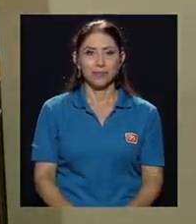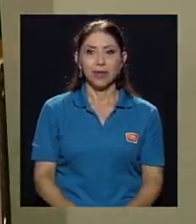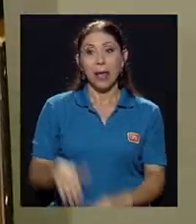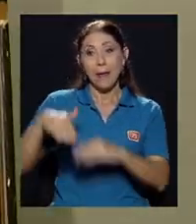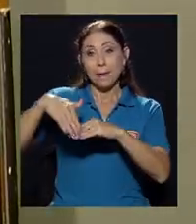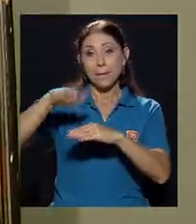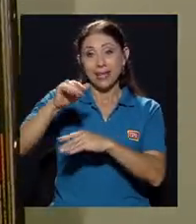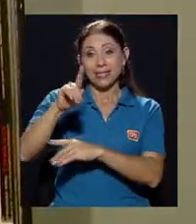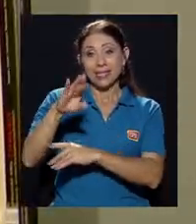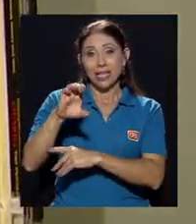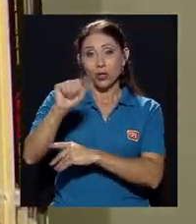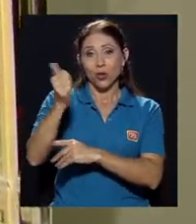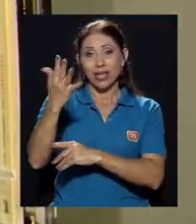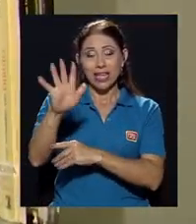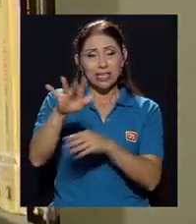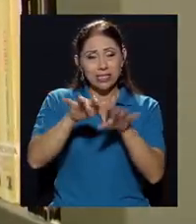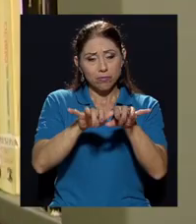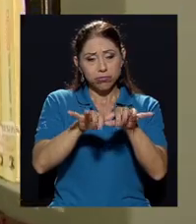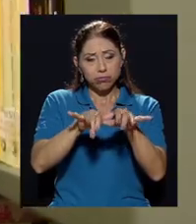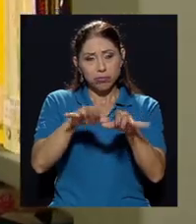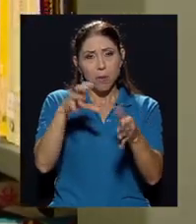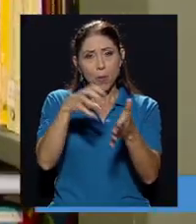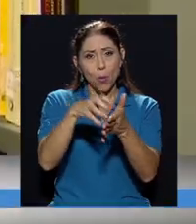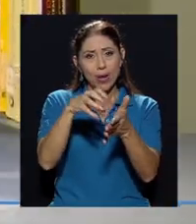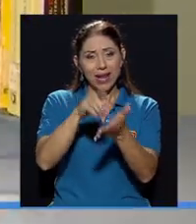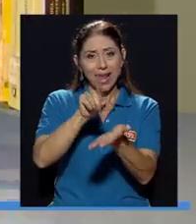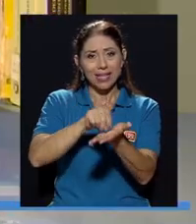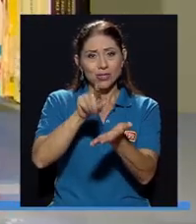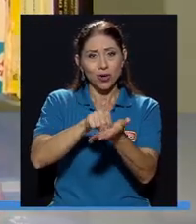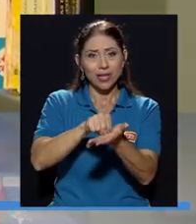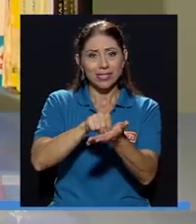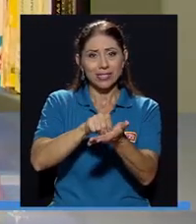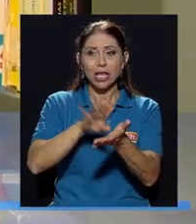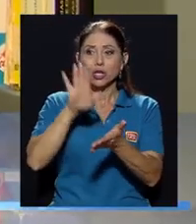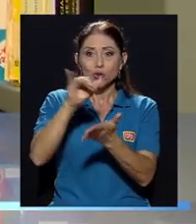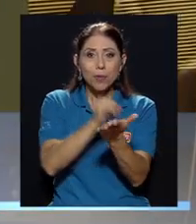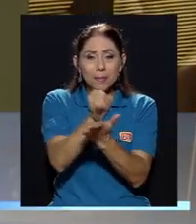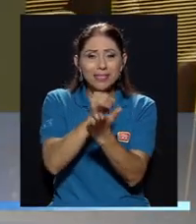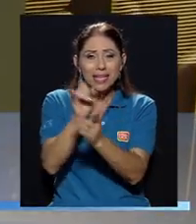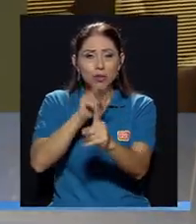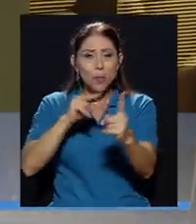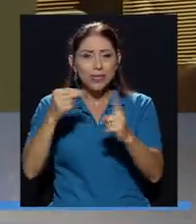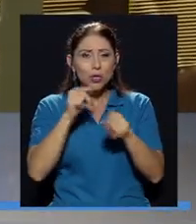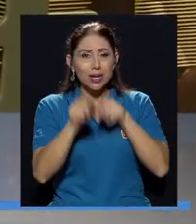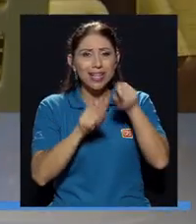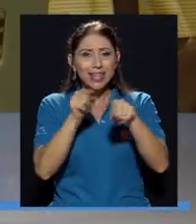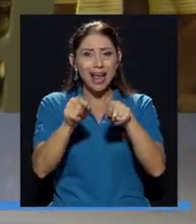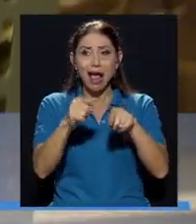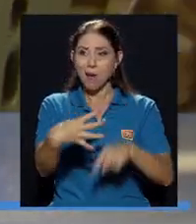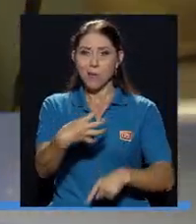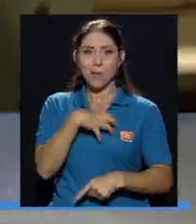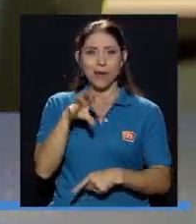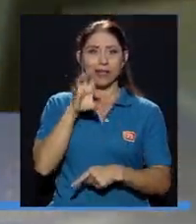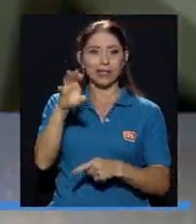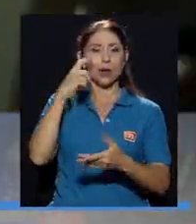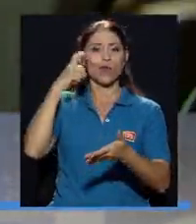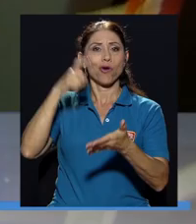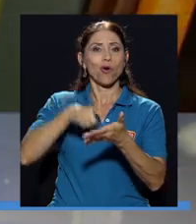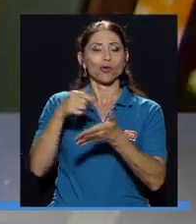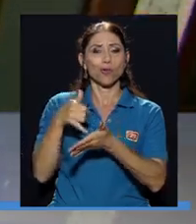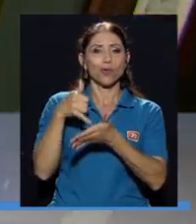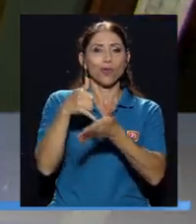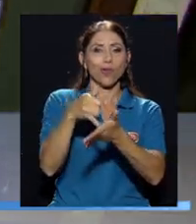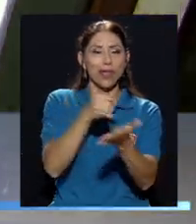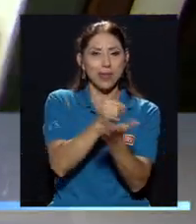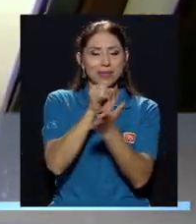Sus más de 115 publicaciones y la visión crítica de la historia en su investigación la hicieron merecedora del reconocimiento a la